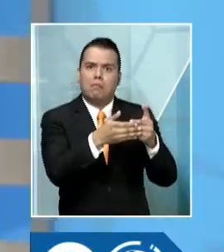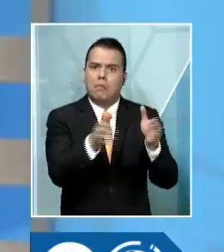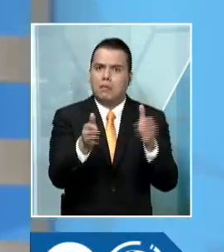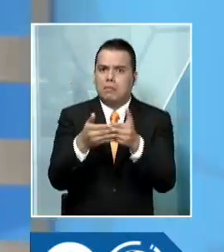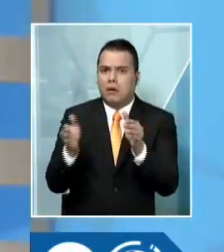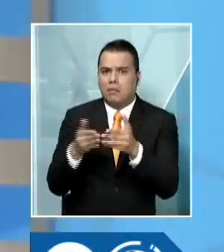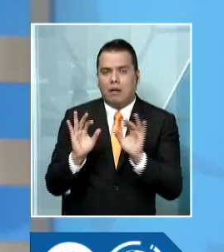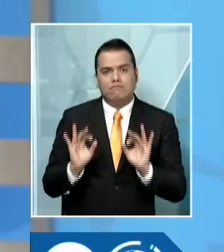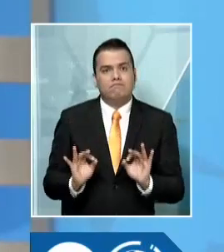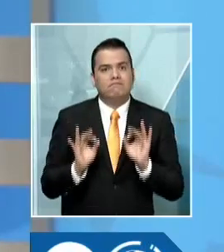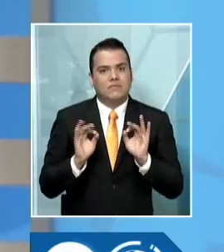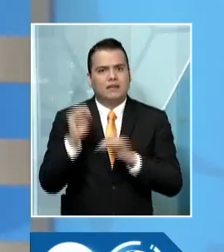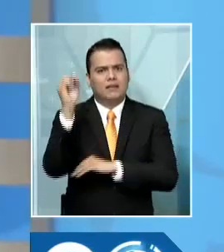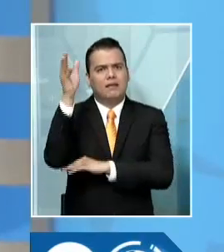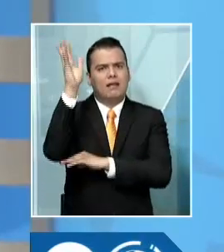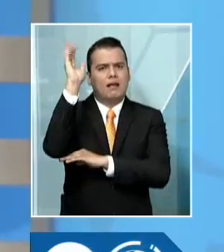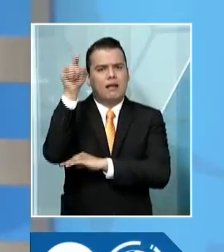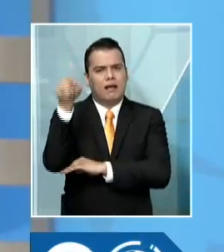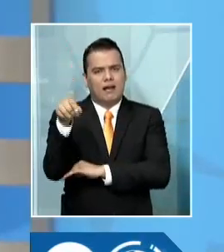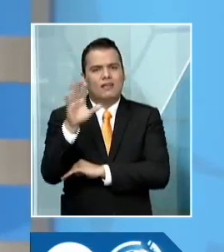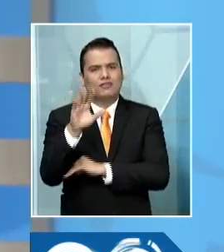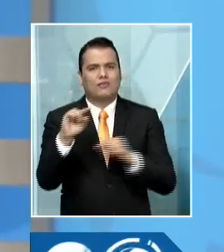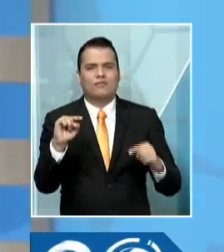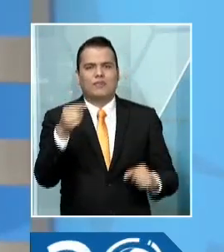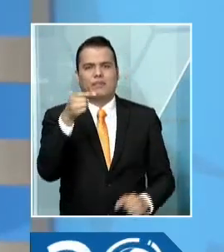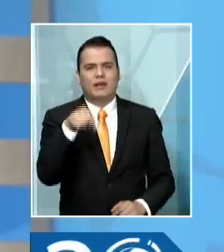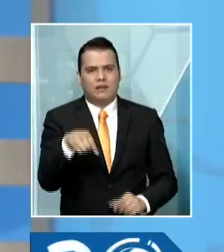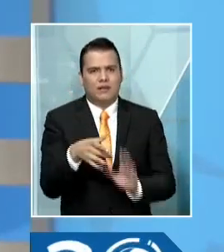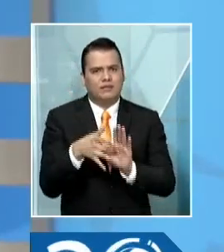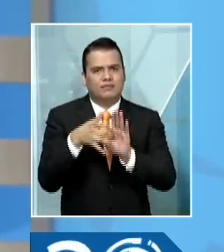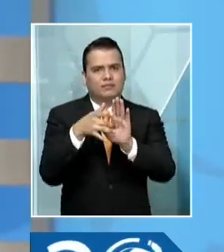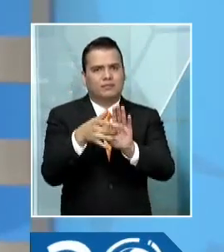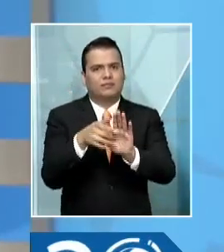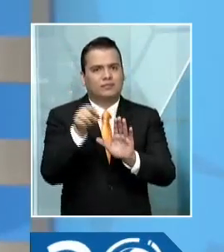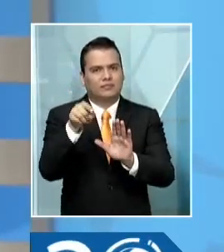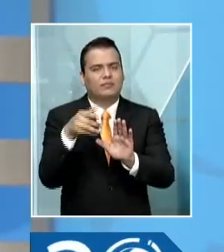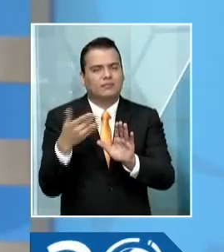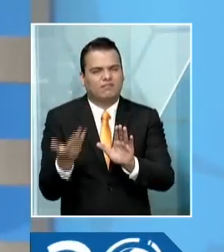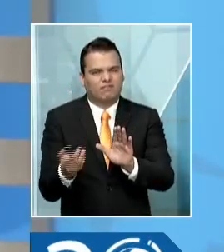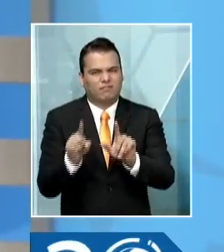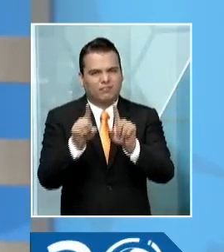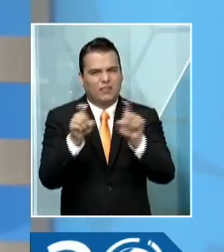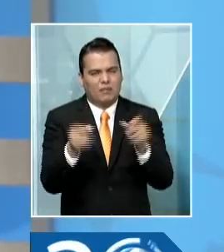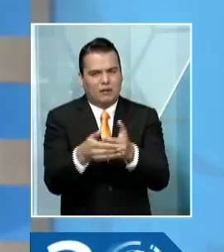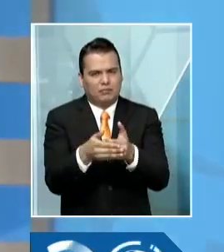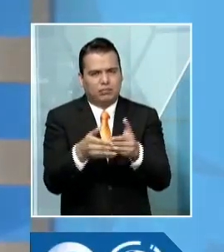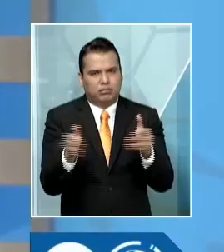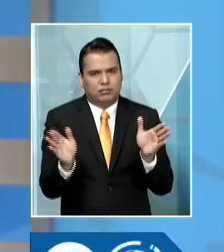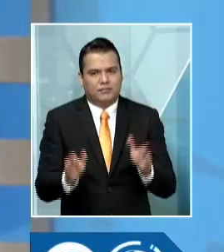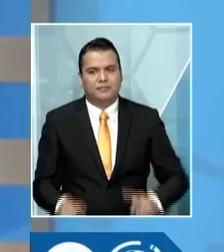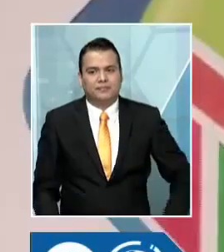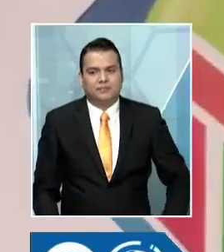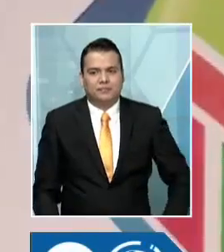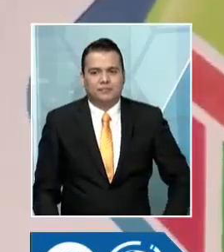país fueron algunas de las conclusiones del primer simposio semipresencial sobre reactivación